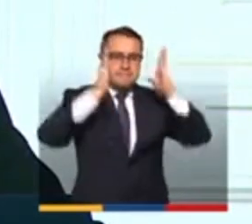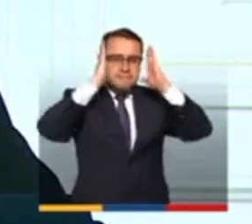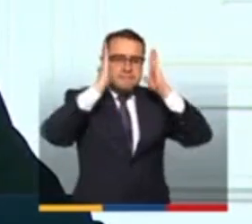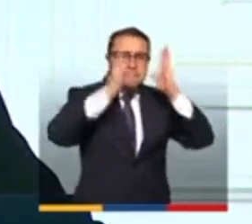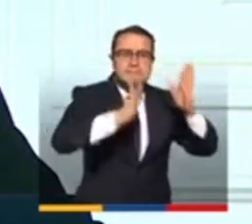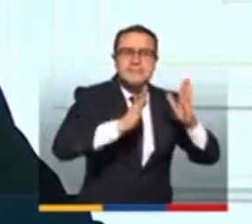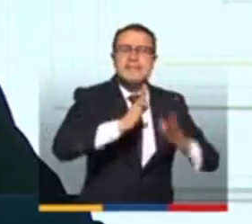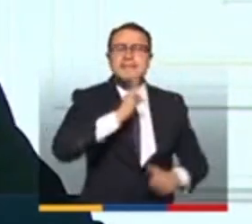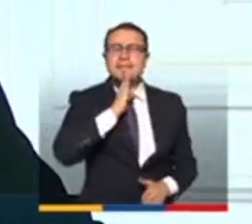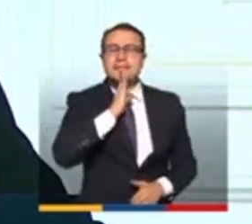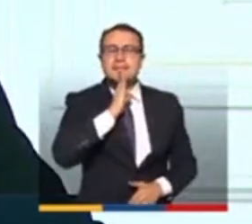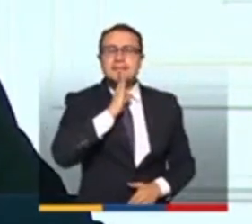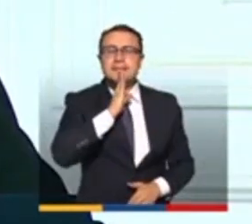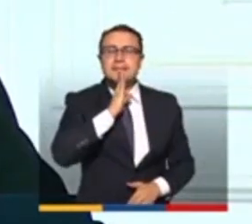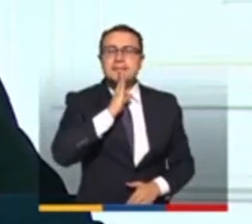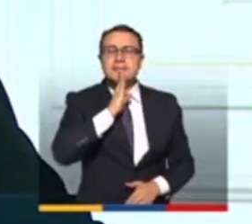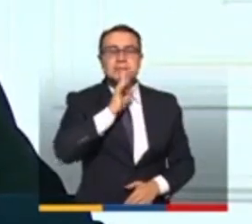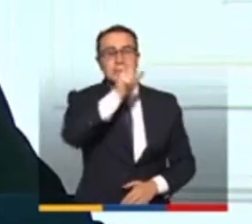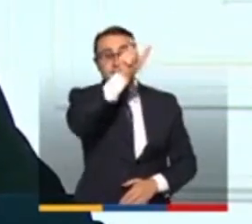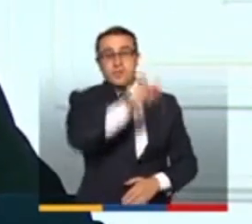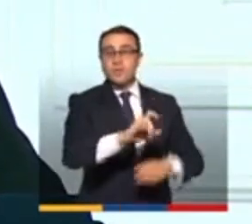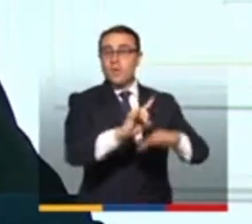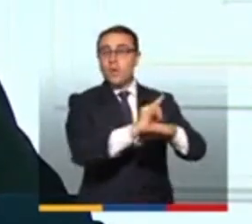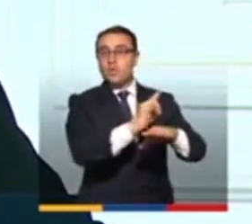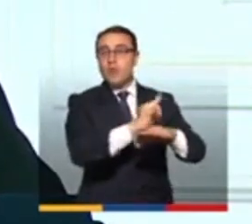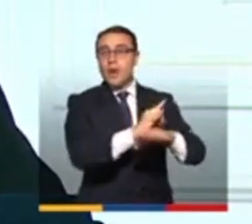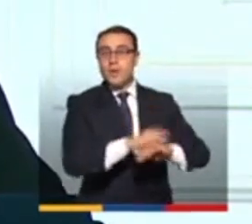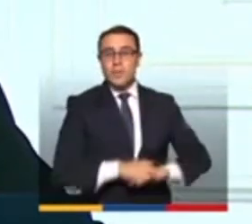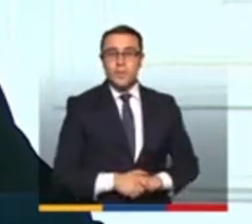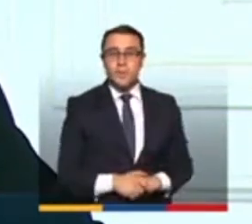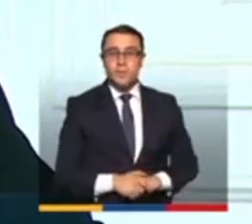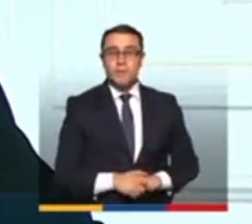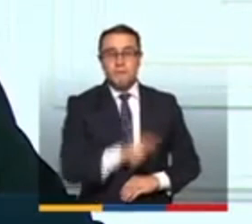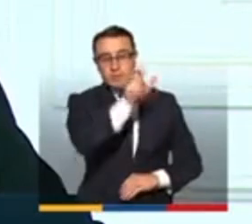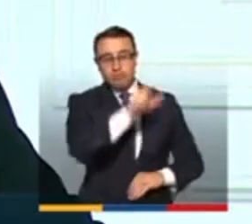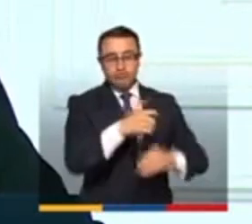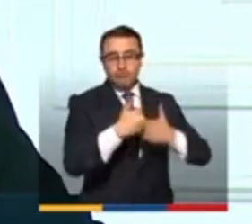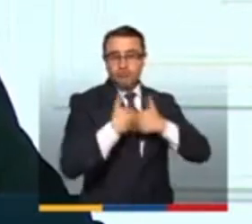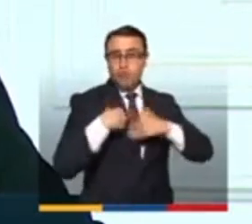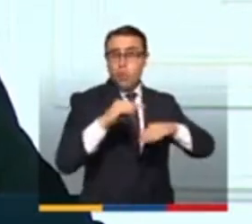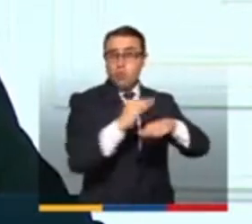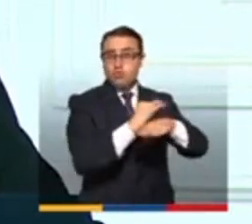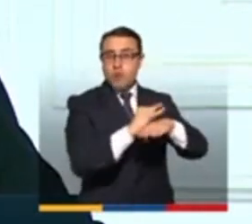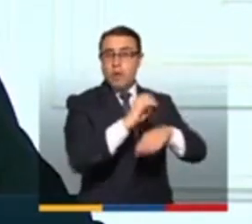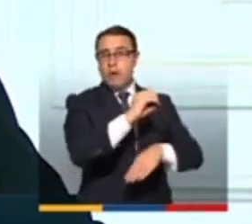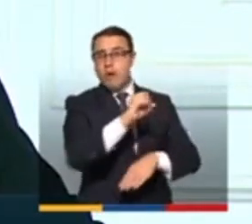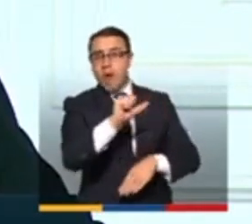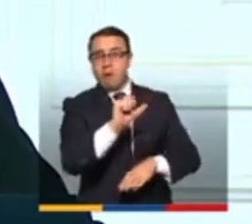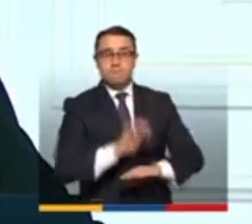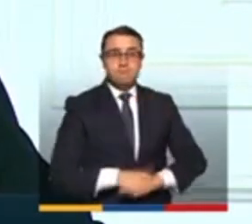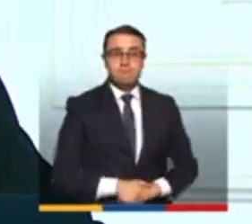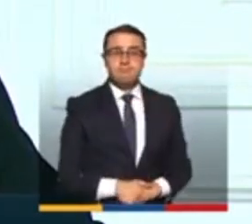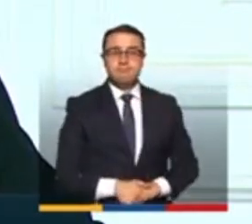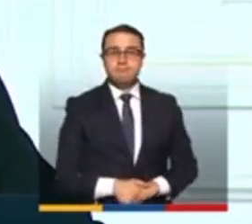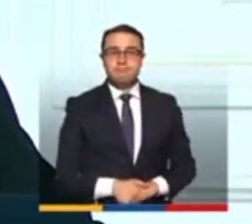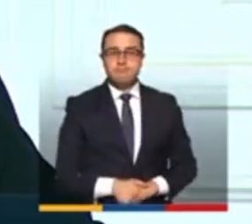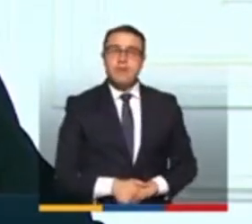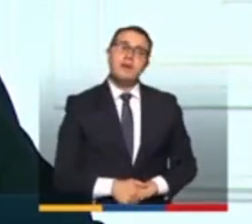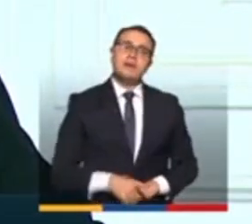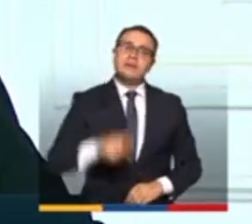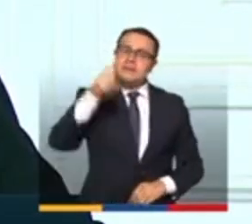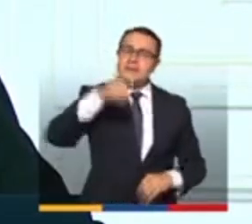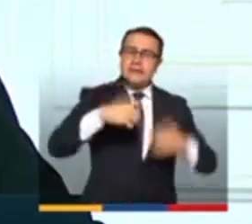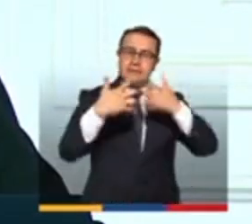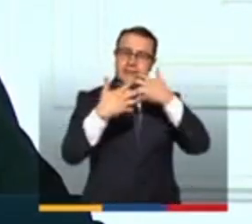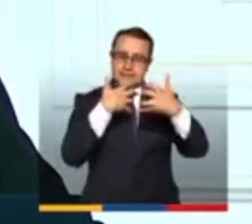domiciliario debe ser el usuario, la usuaria. Es decir, no debemos tener un sistema